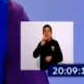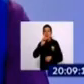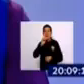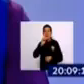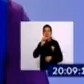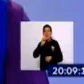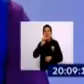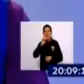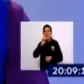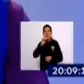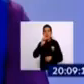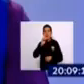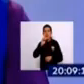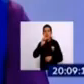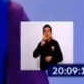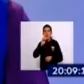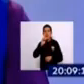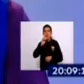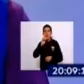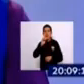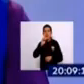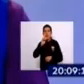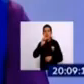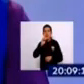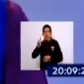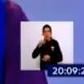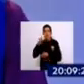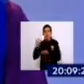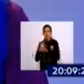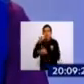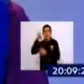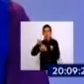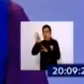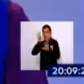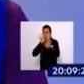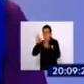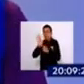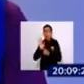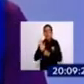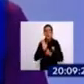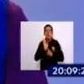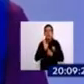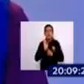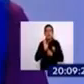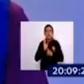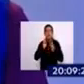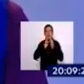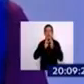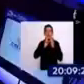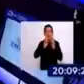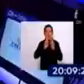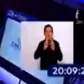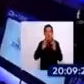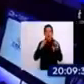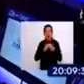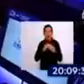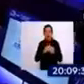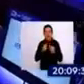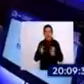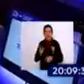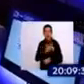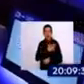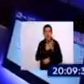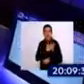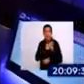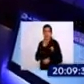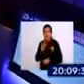2.121 juntas receptoras del voto que han sido tomados en cuenta para poder dar esos resultados con este nivel de confianza